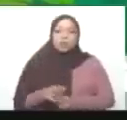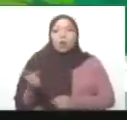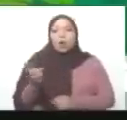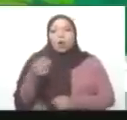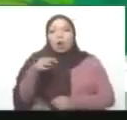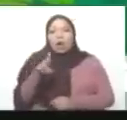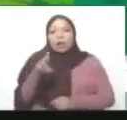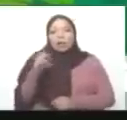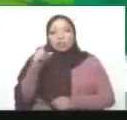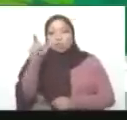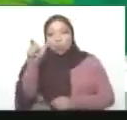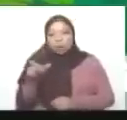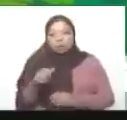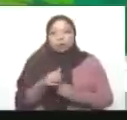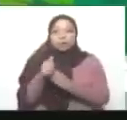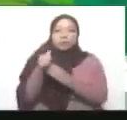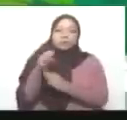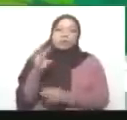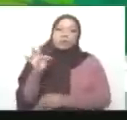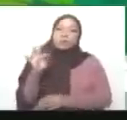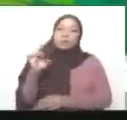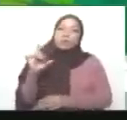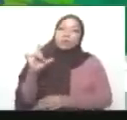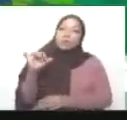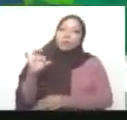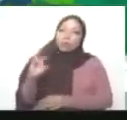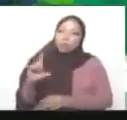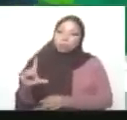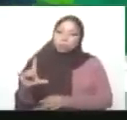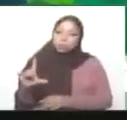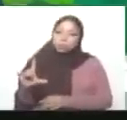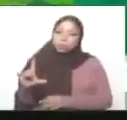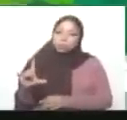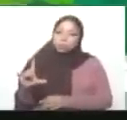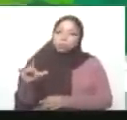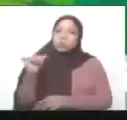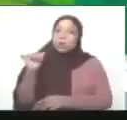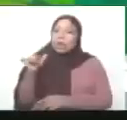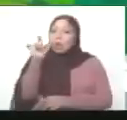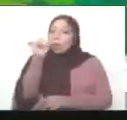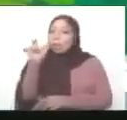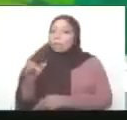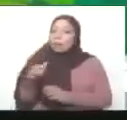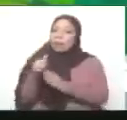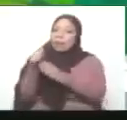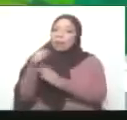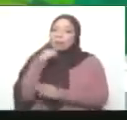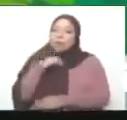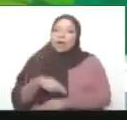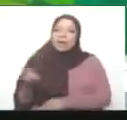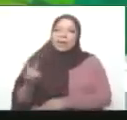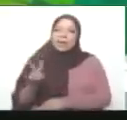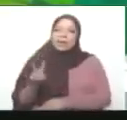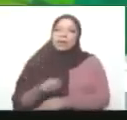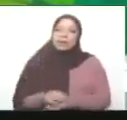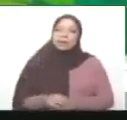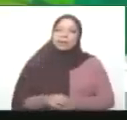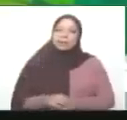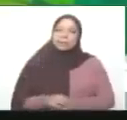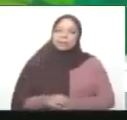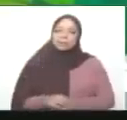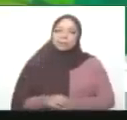urdaneta y luego bueno eso Tuvo una involución con el surgimiento